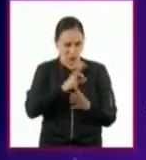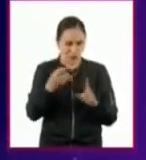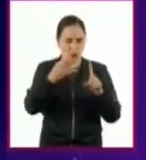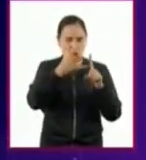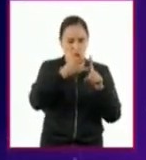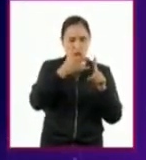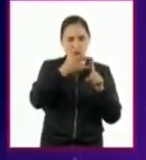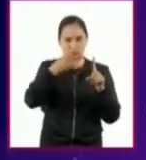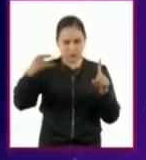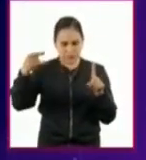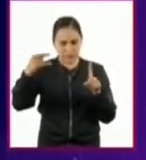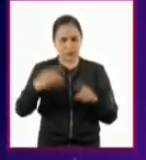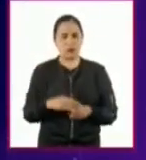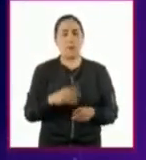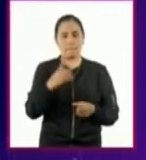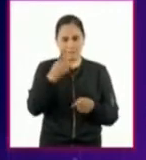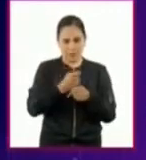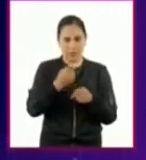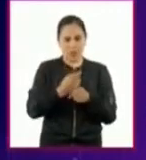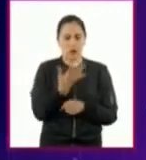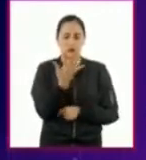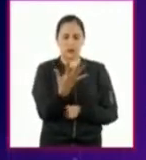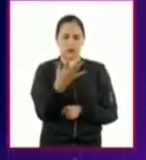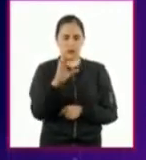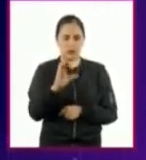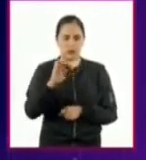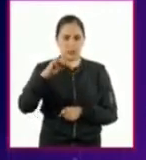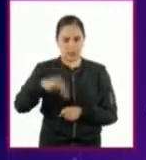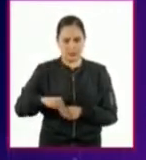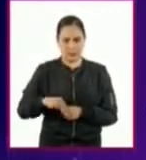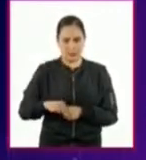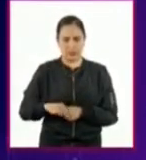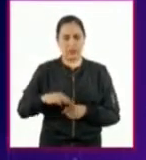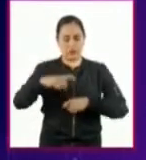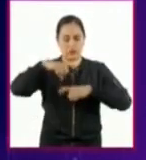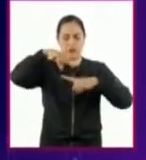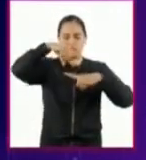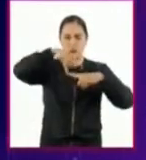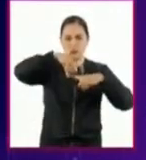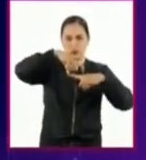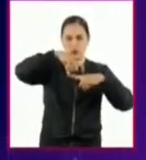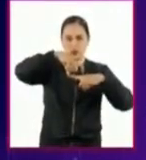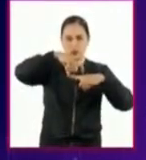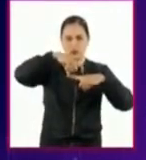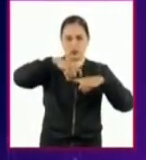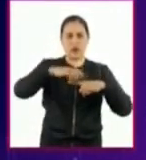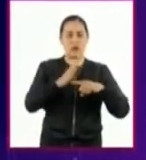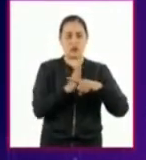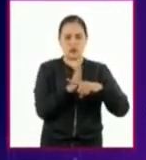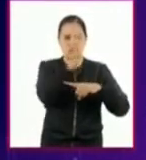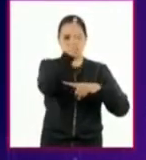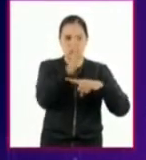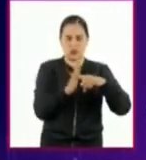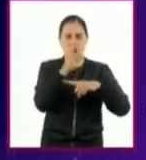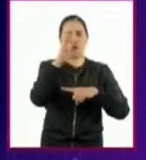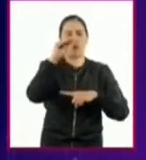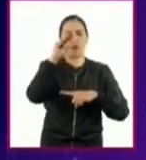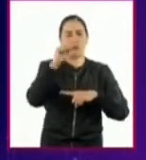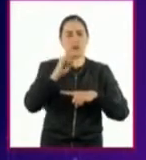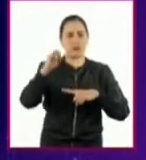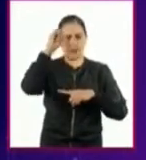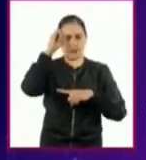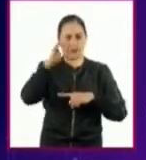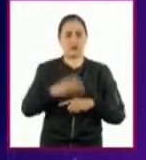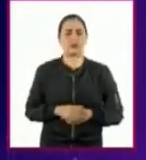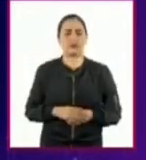trazamos el lado de 5 centímetros. Con apoyo del transportador, trazamos el ángulo de 90 grados y en uno de sus